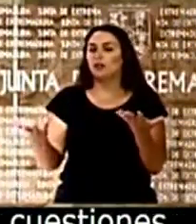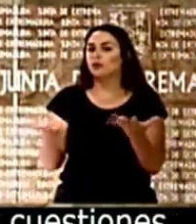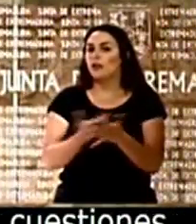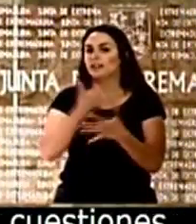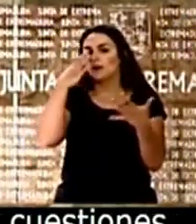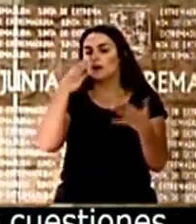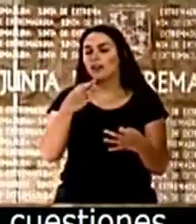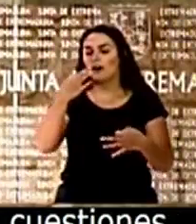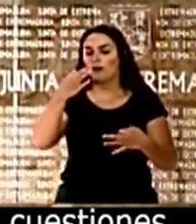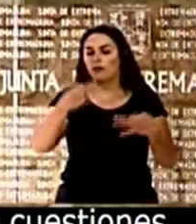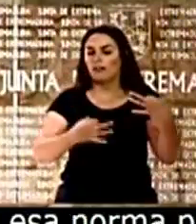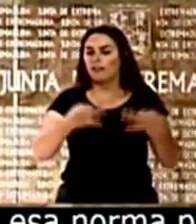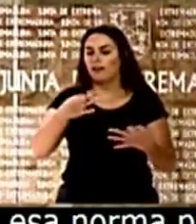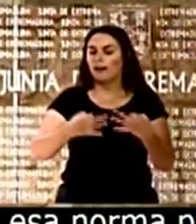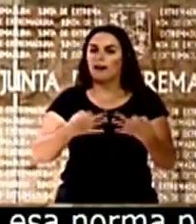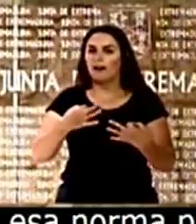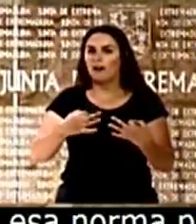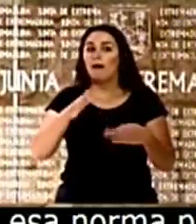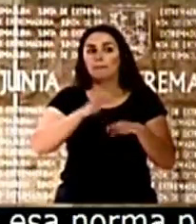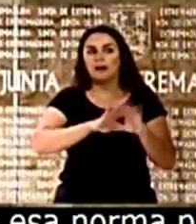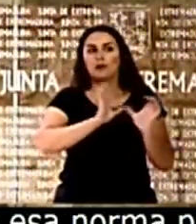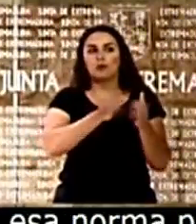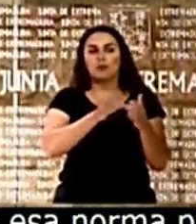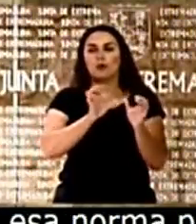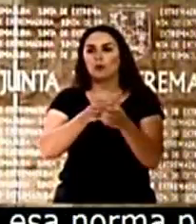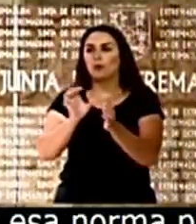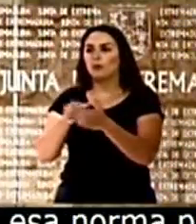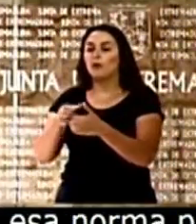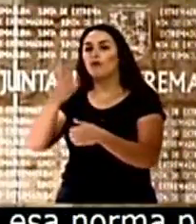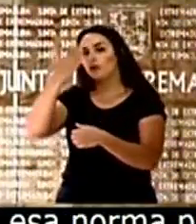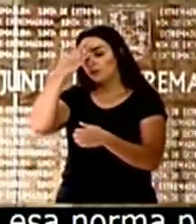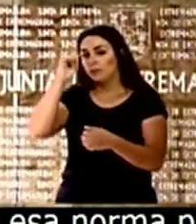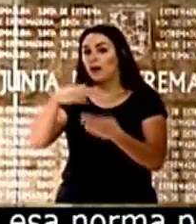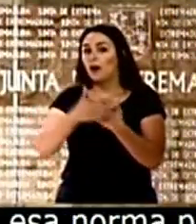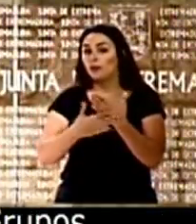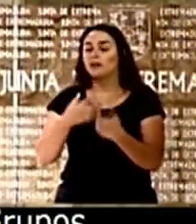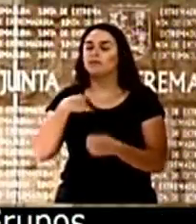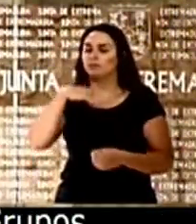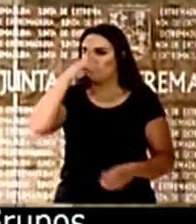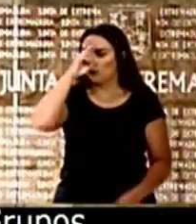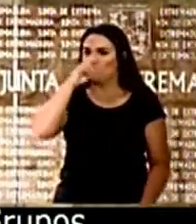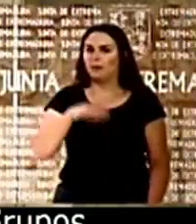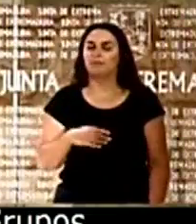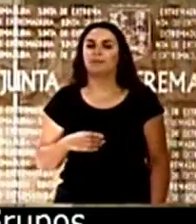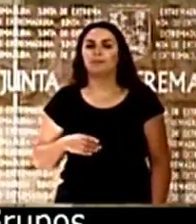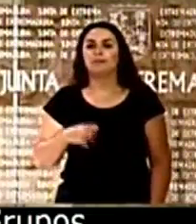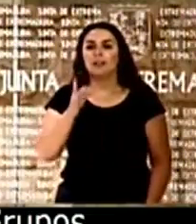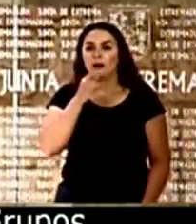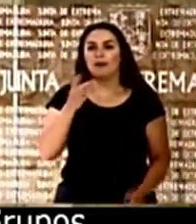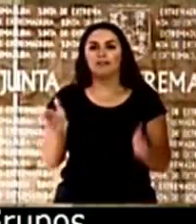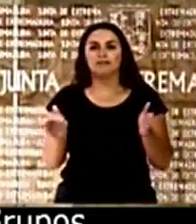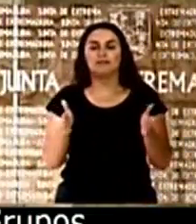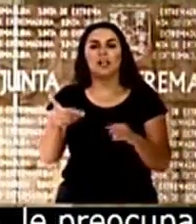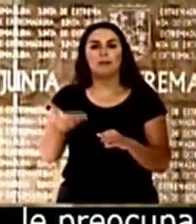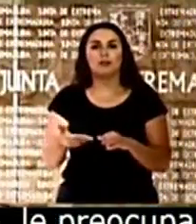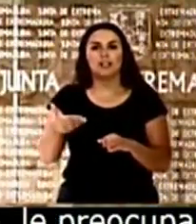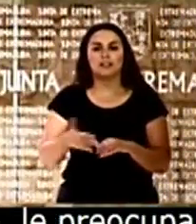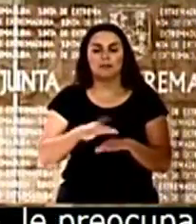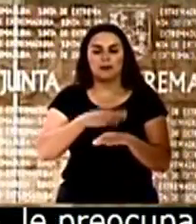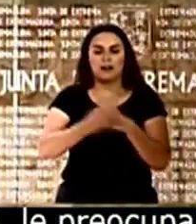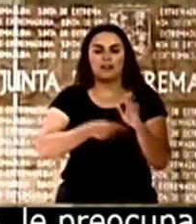seguridad jurídica que a los grupos parlamentarios y fundamentalmente al Gobierno le preocupaba. Entonces, estamos en un momento muy importante de la tramitación